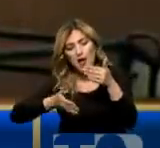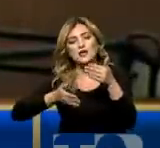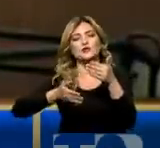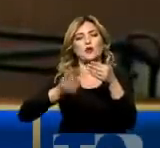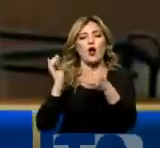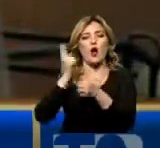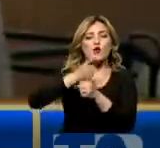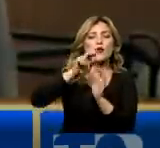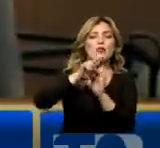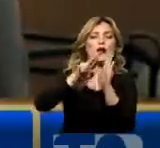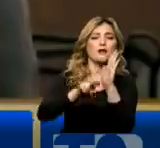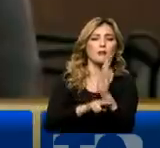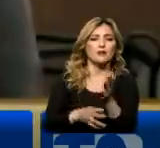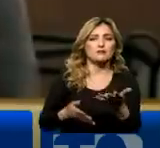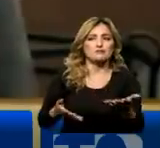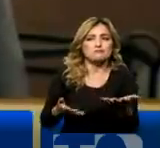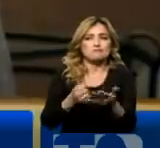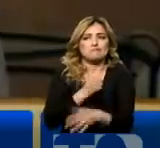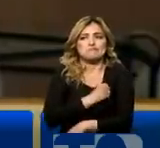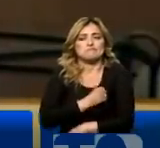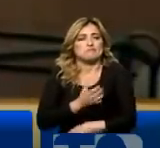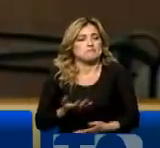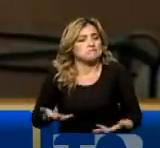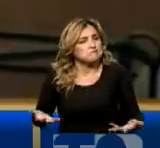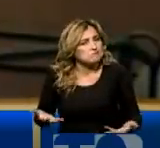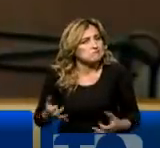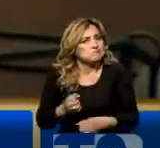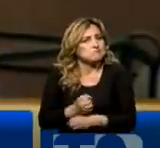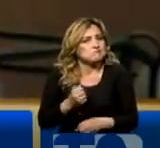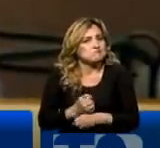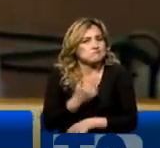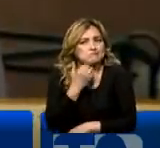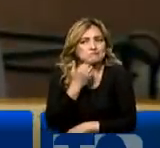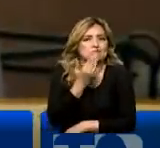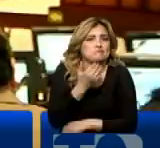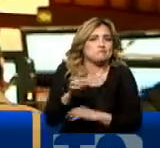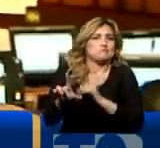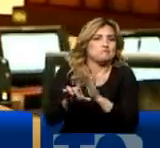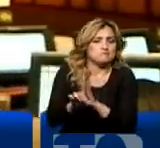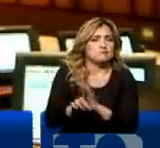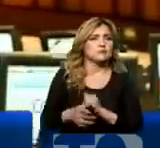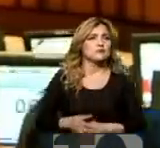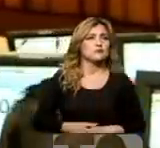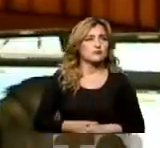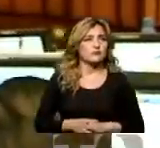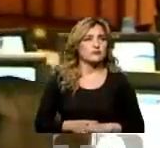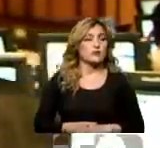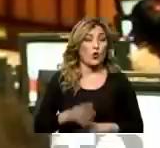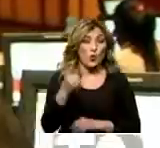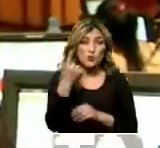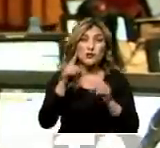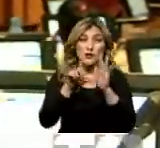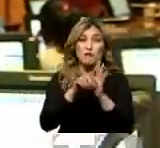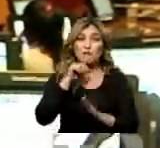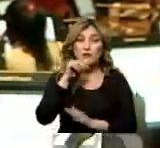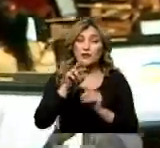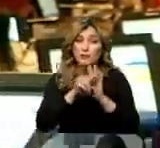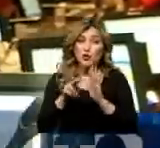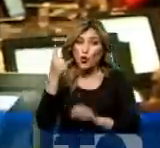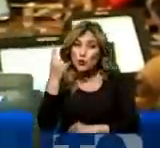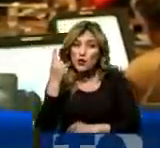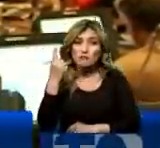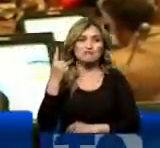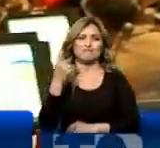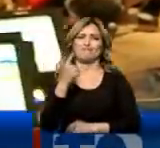un reglamento, pero lamentablemente lo que se ha hecho es caso omiso de la ley. Esta no es la única ley sin reglamento. Según datos de